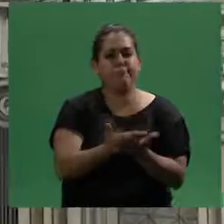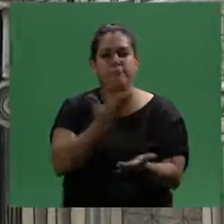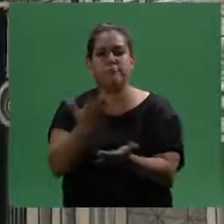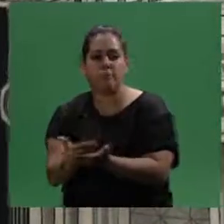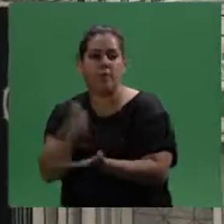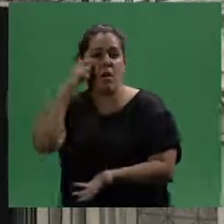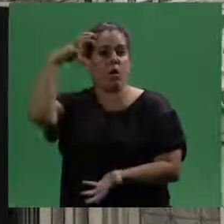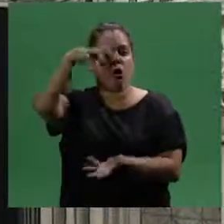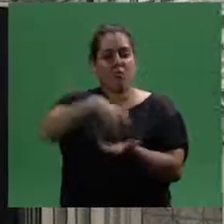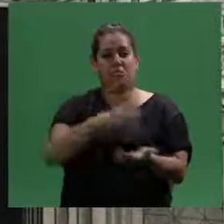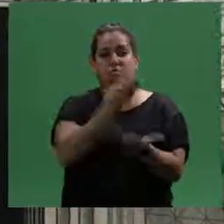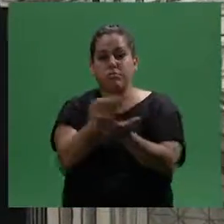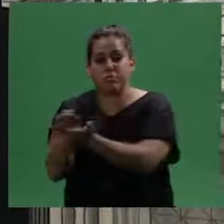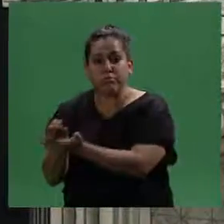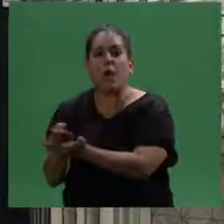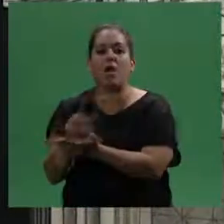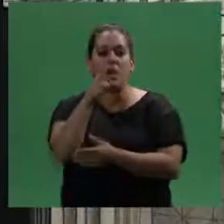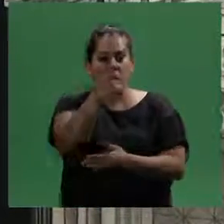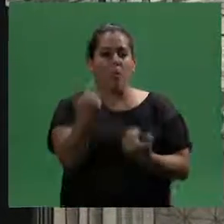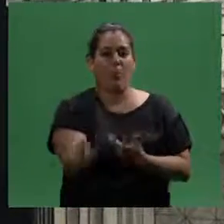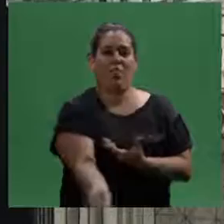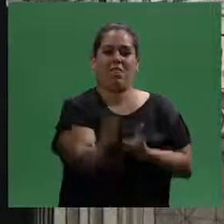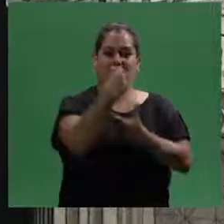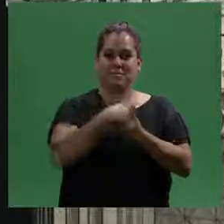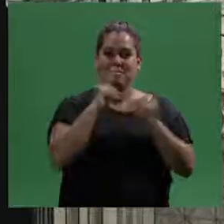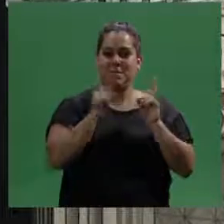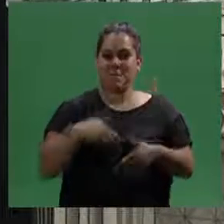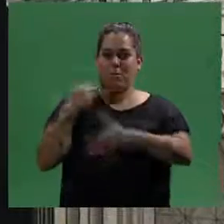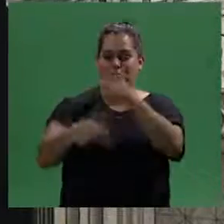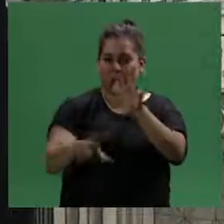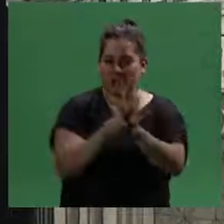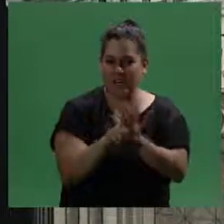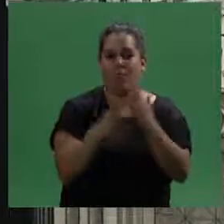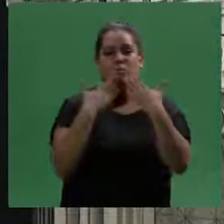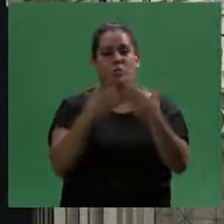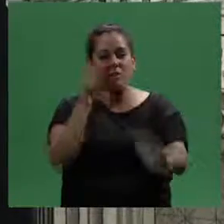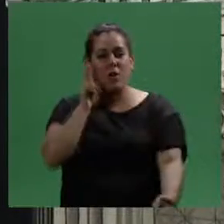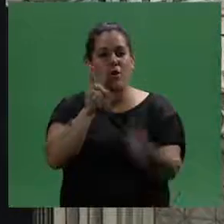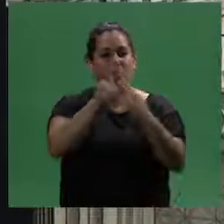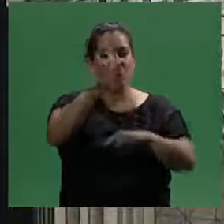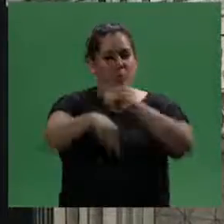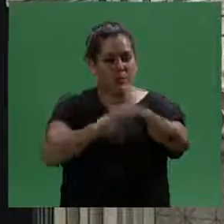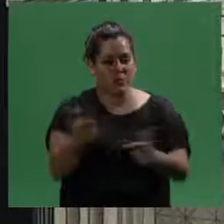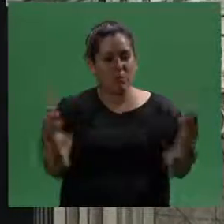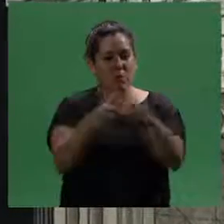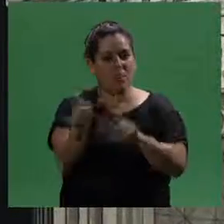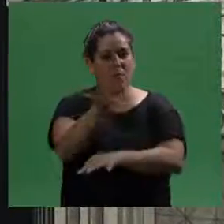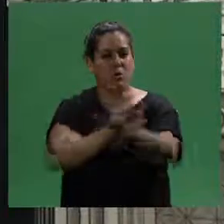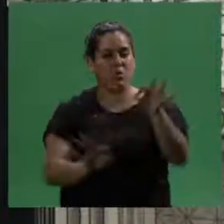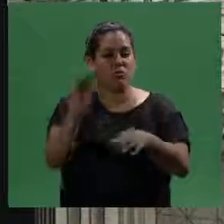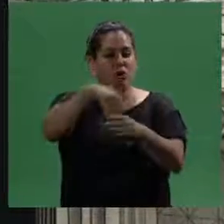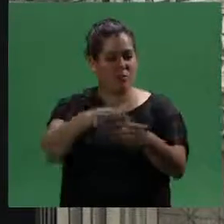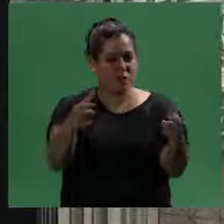los proyectos y todas las iniciativas que ingresan en la Cámara y puedas ser parte de este proceso legislativo. Muchas gracias, nos